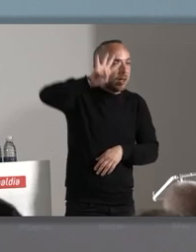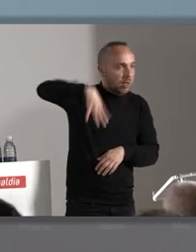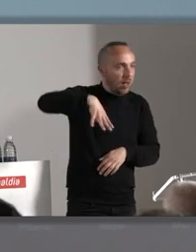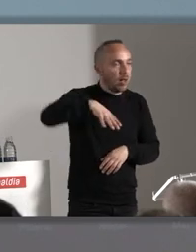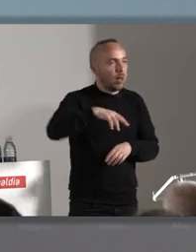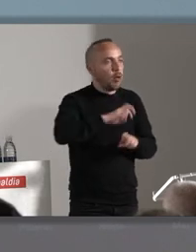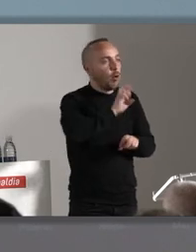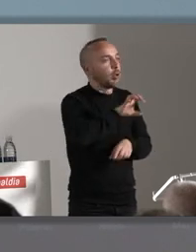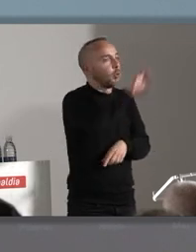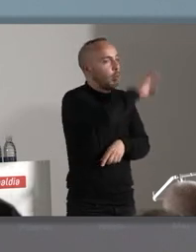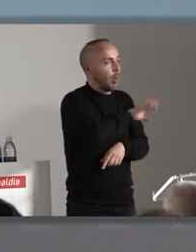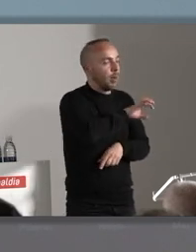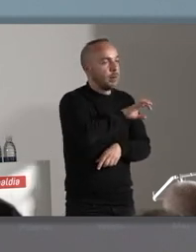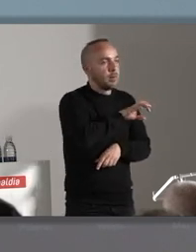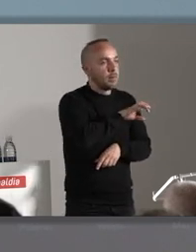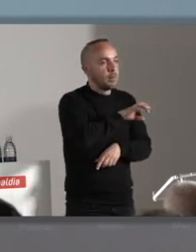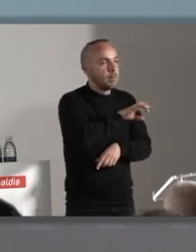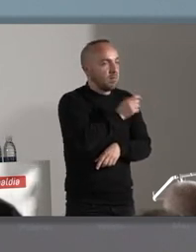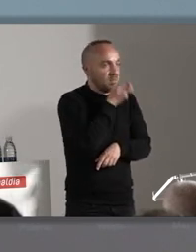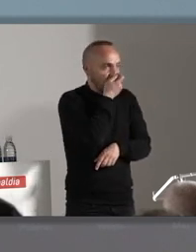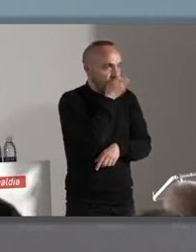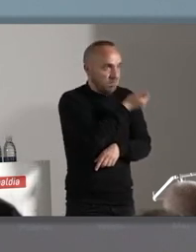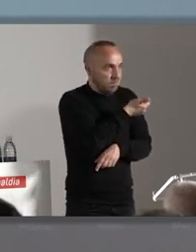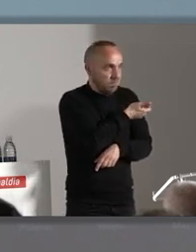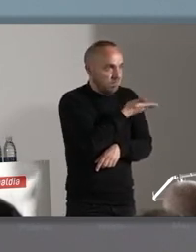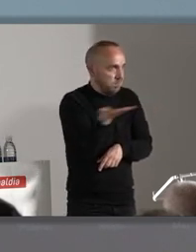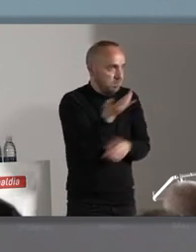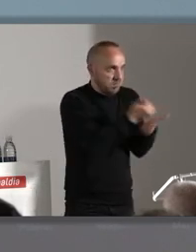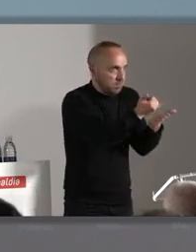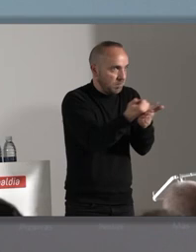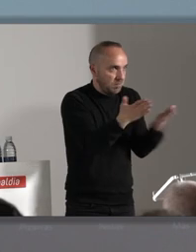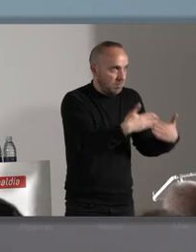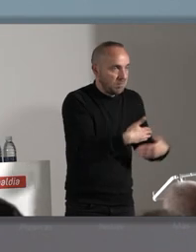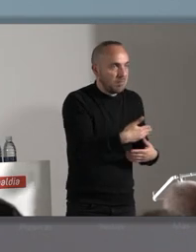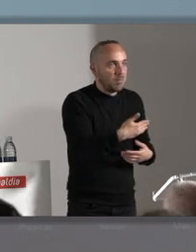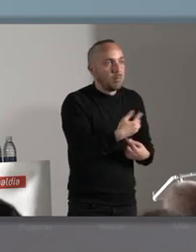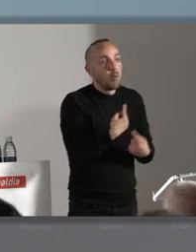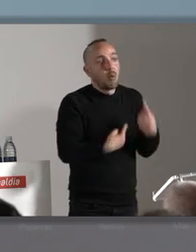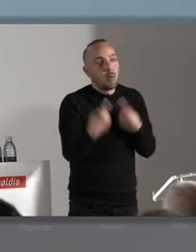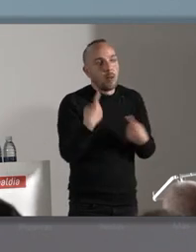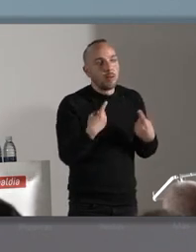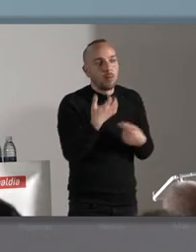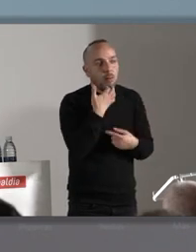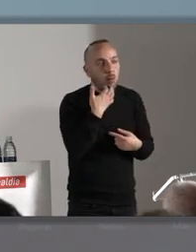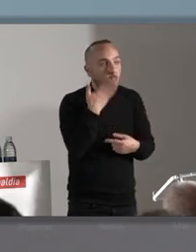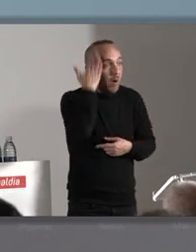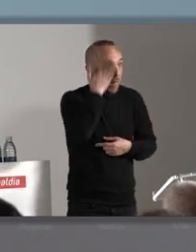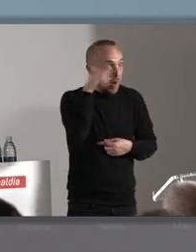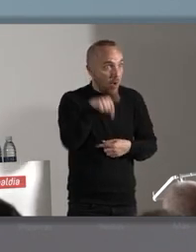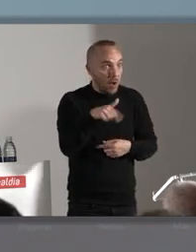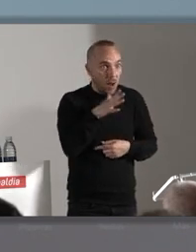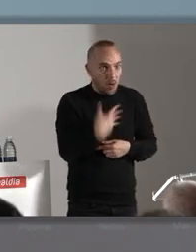comunidades pues que realmente hay muy pocas experiencias y algunas pues como ahora mismo, pues que ahora